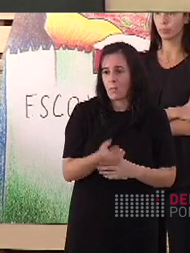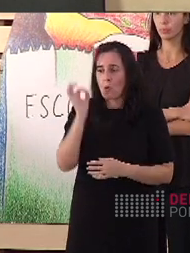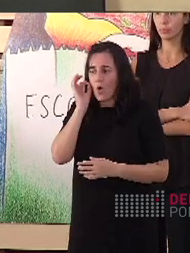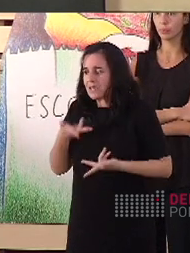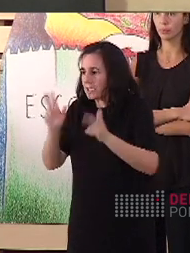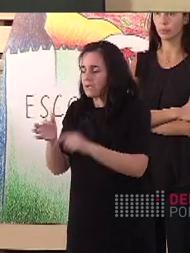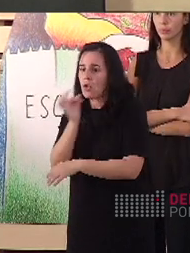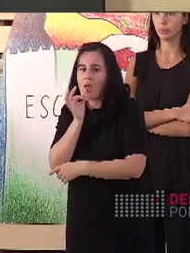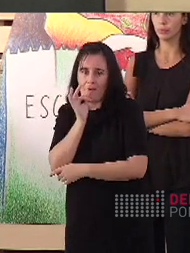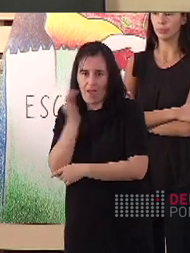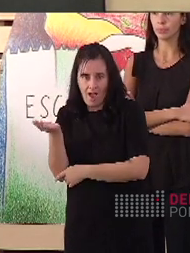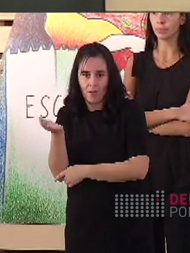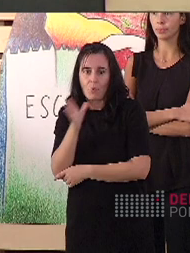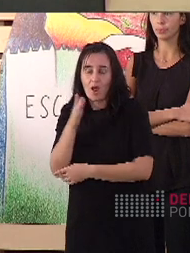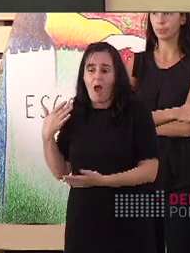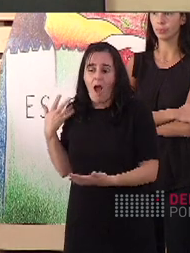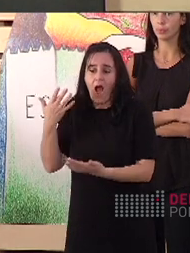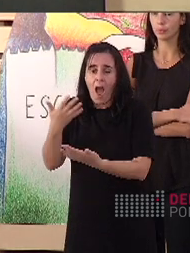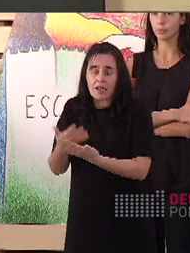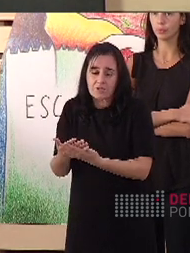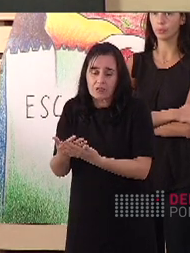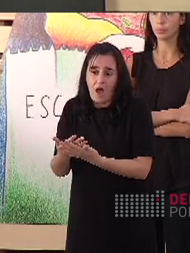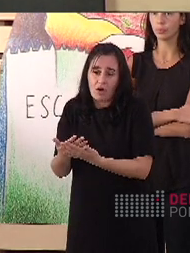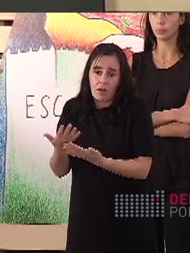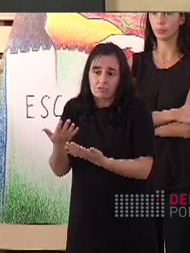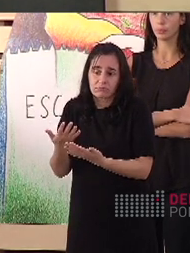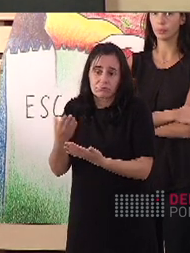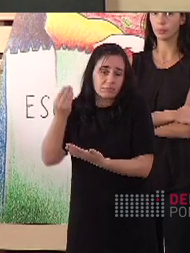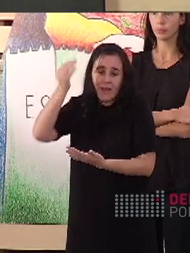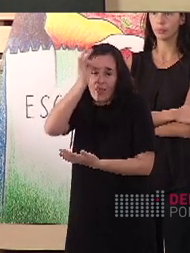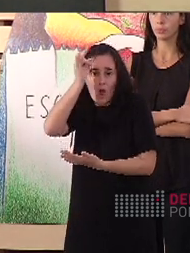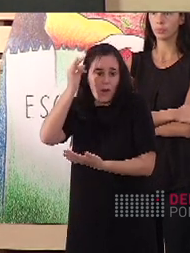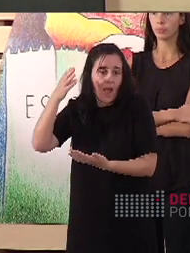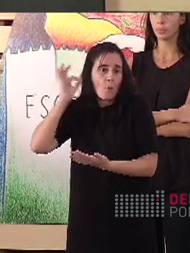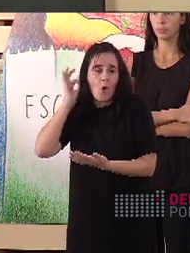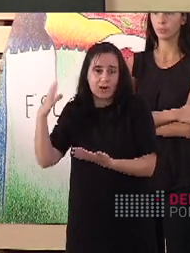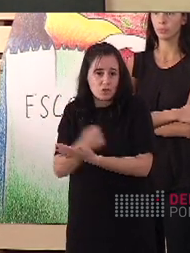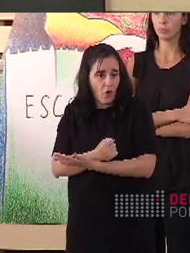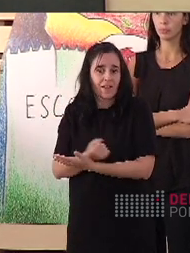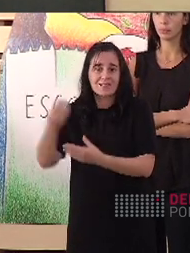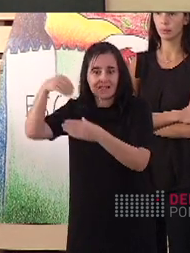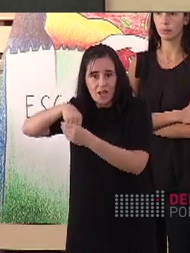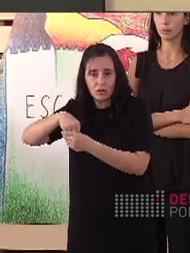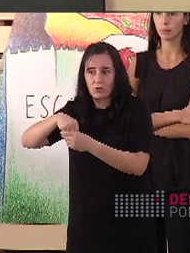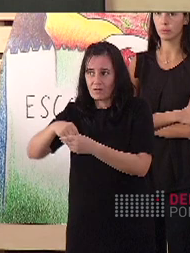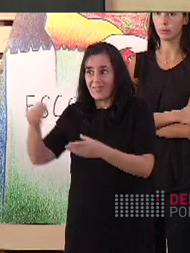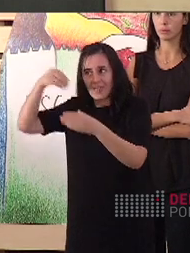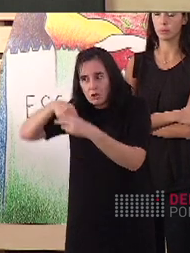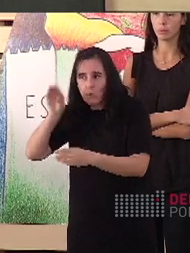liberado todavía de eso, porque hasta en el imaginario, creo, de todas las mujeres está el imaginario pornográfico, de una o de otra